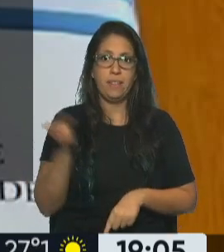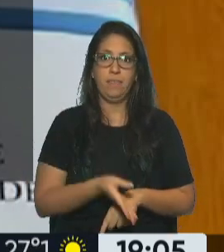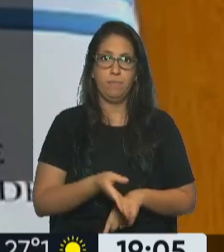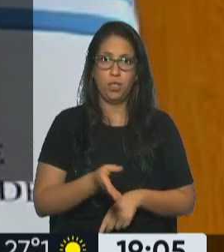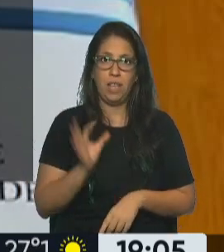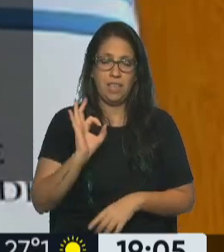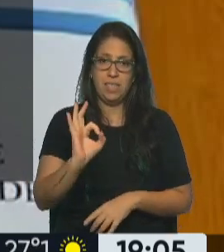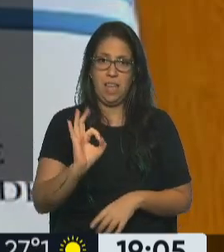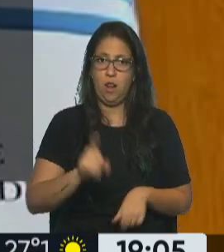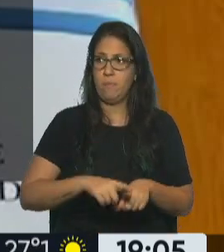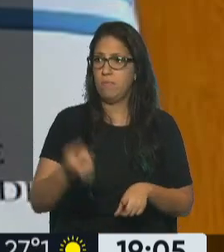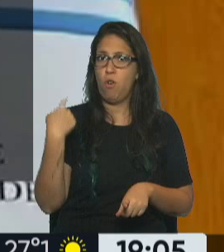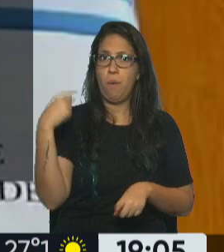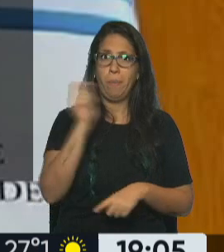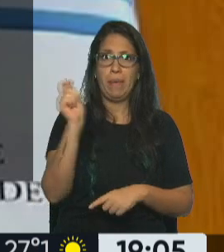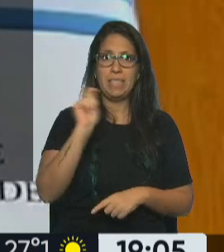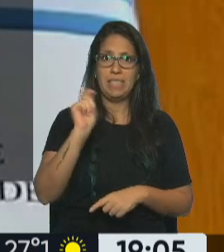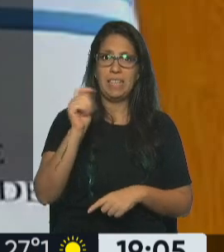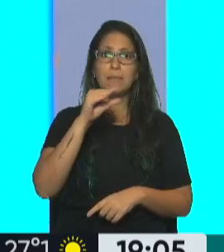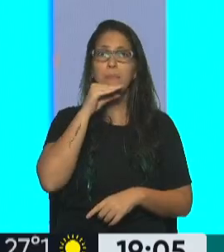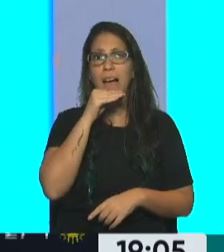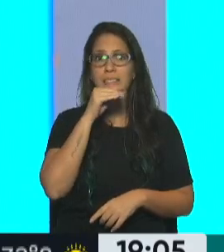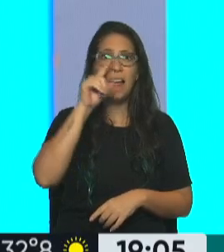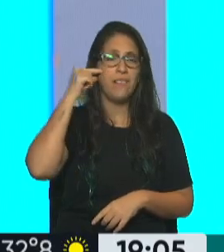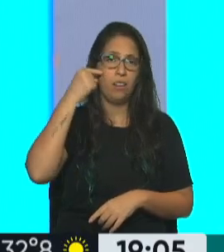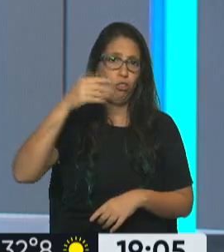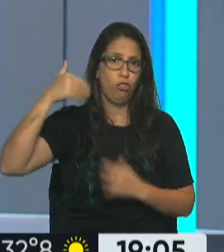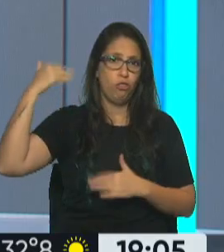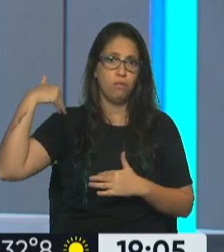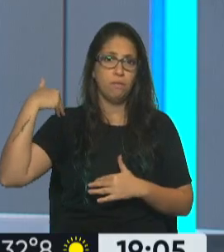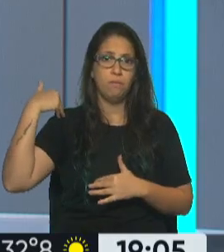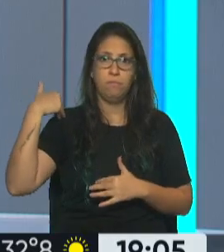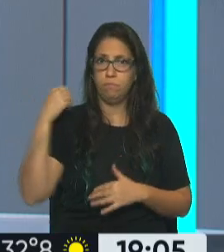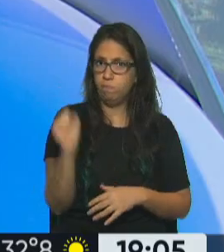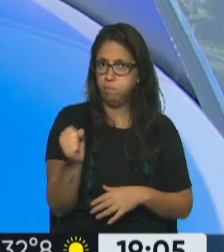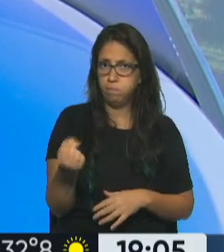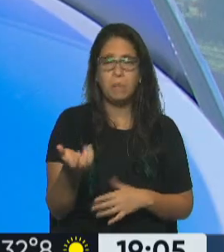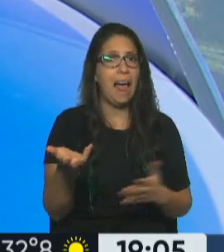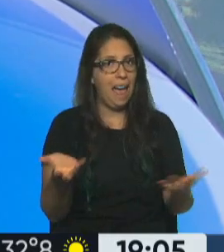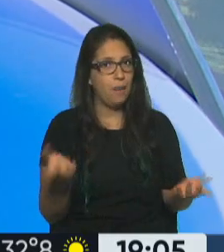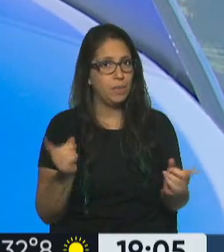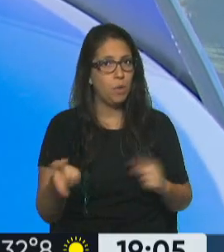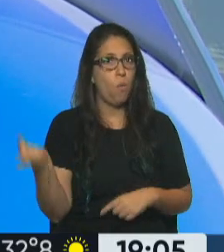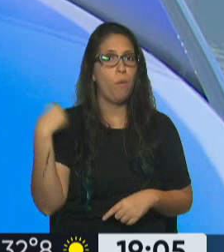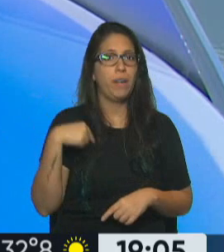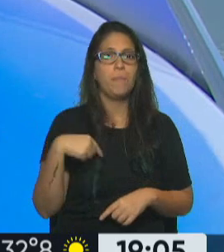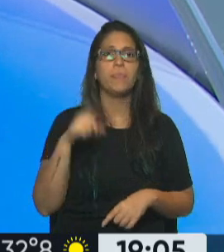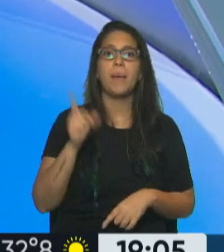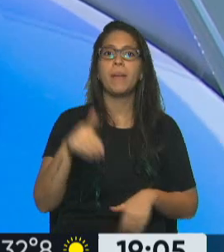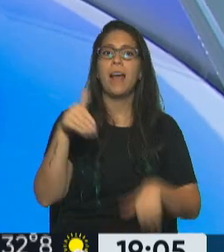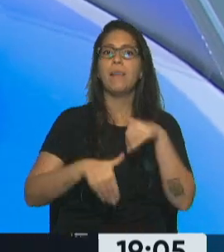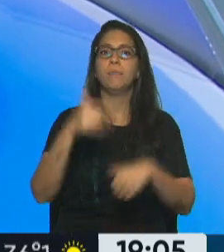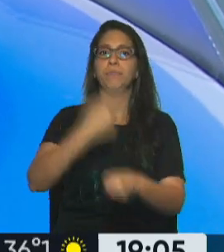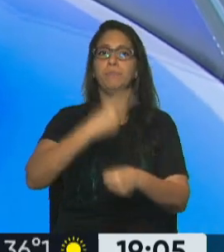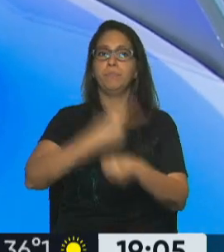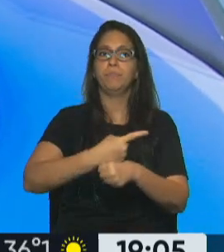puesto durante en los últimos meses de de masa y Alberto Fernández eso ya lo había hecho masa y Alberto claro por eso eliminación de as paso quedan